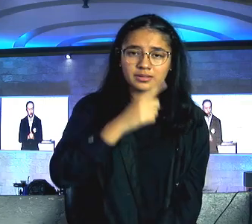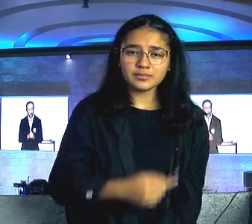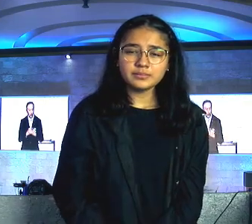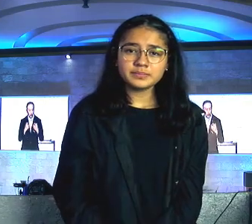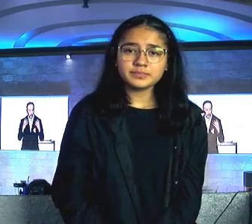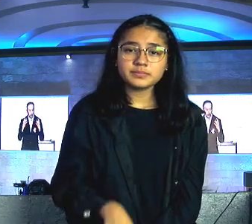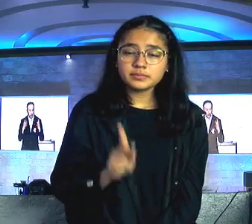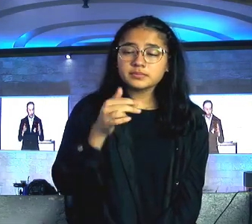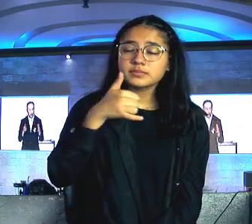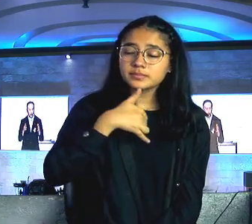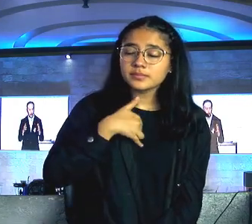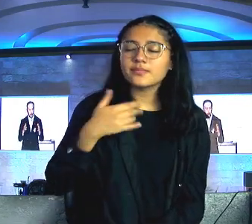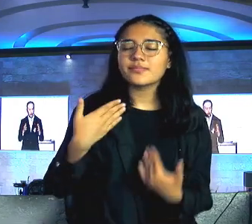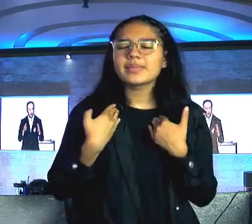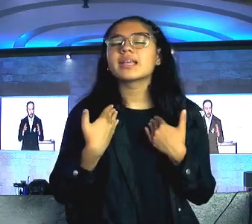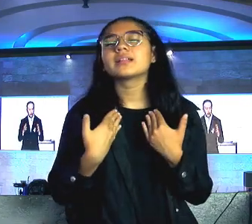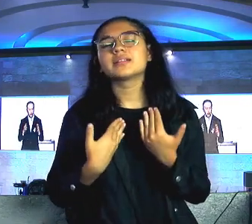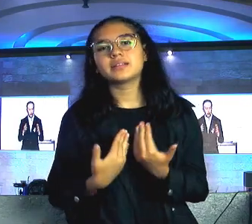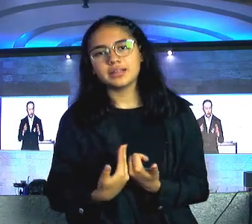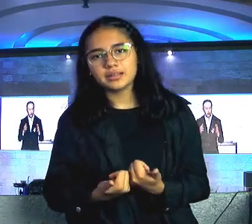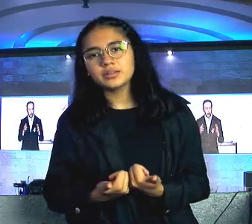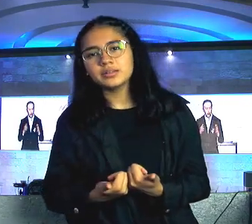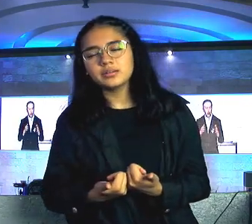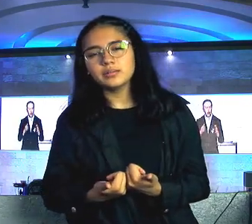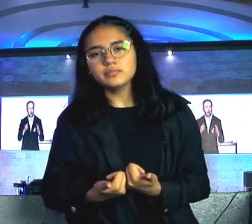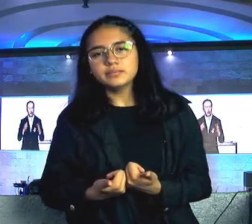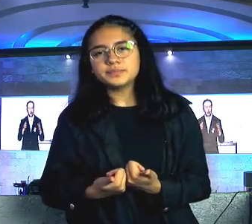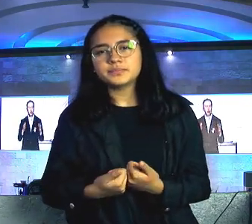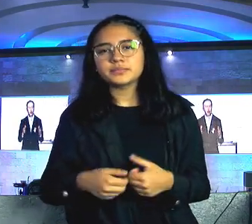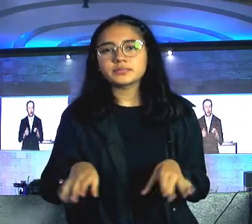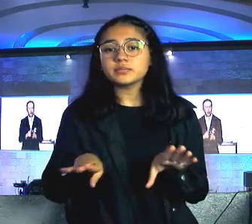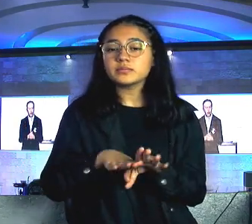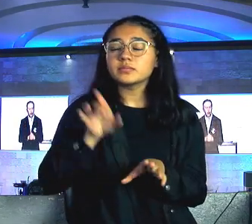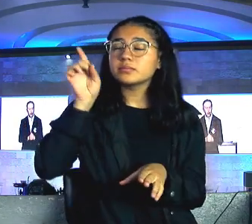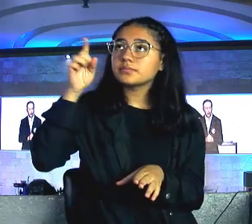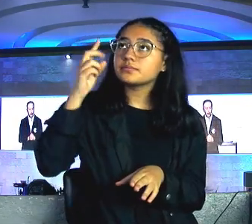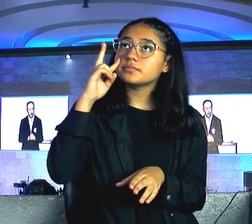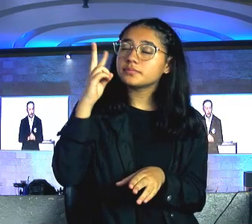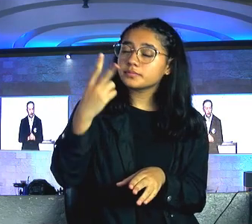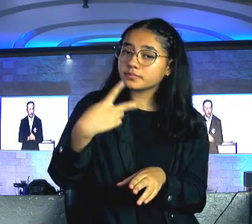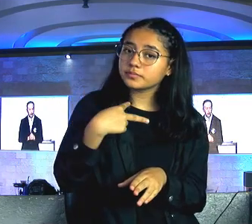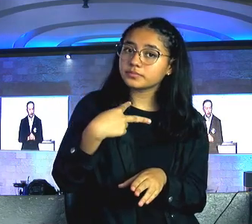Pero hoy entiendo. ¿Cómo es que tú me ves?